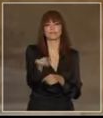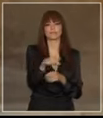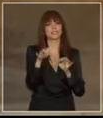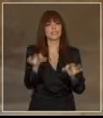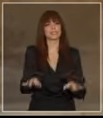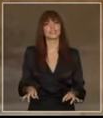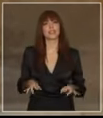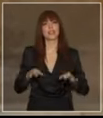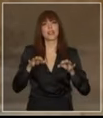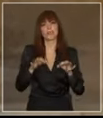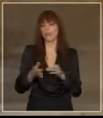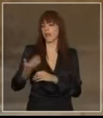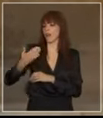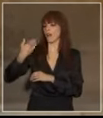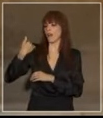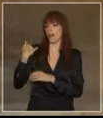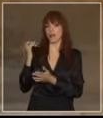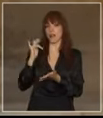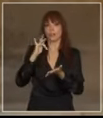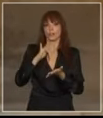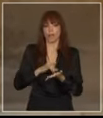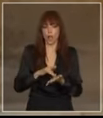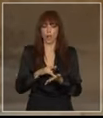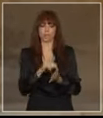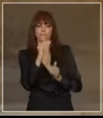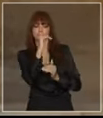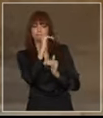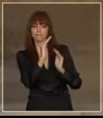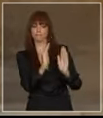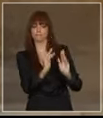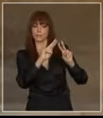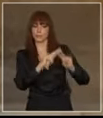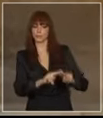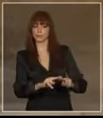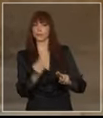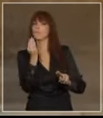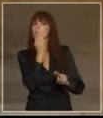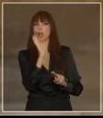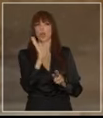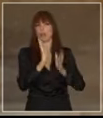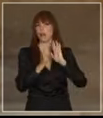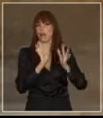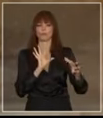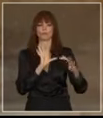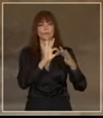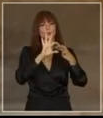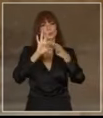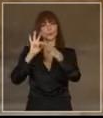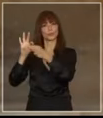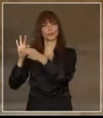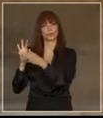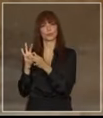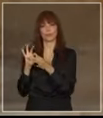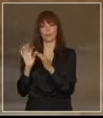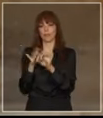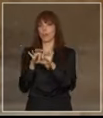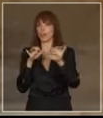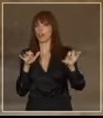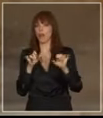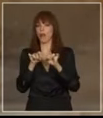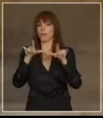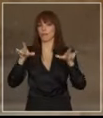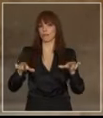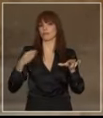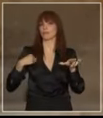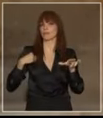momento el mejor tratamiento para su enfermedad. En la mayoría de las ocasiones se lo hemos podido aplicar en la unidad,